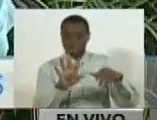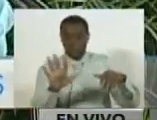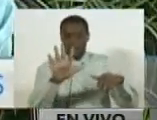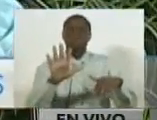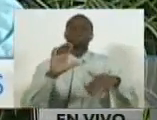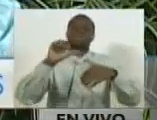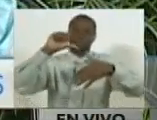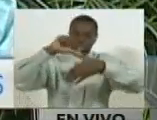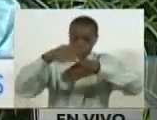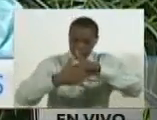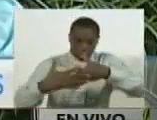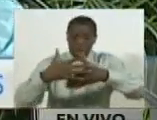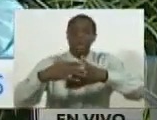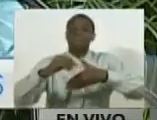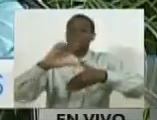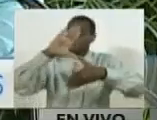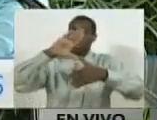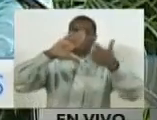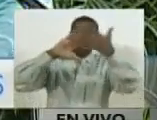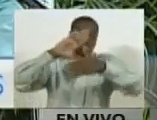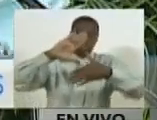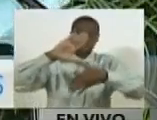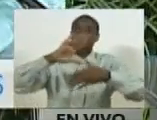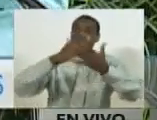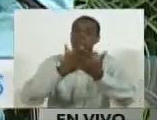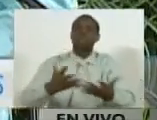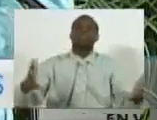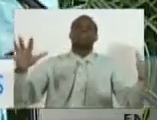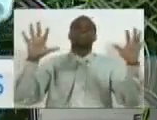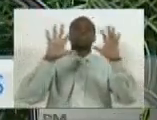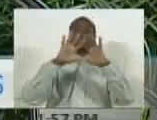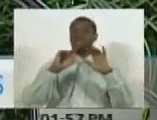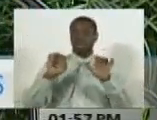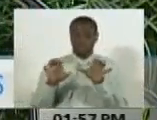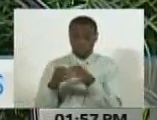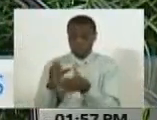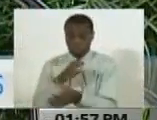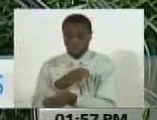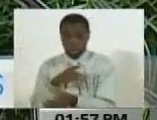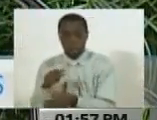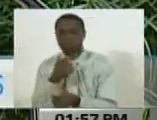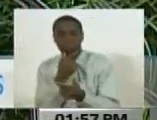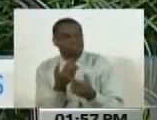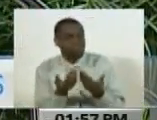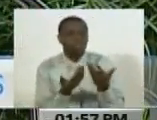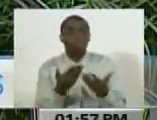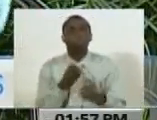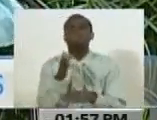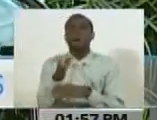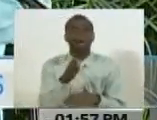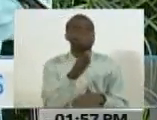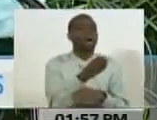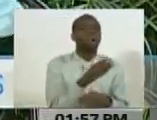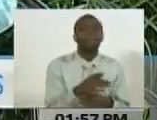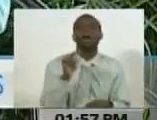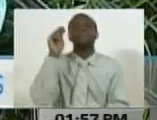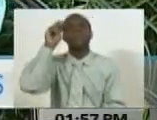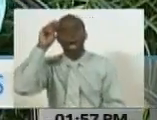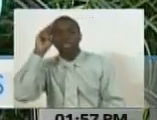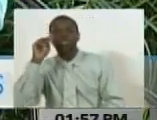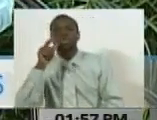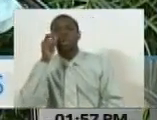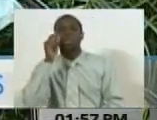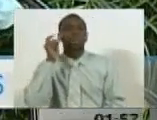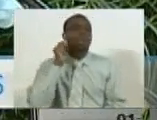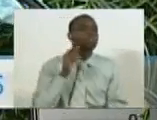humanidad, haga una consulta viva a través de la comunidad educativa, los maestros, maestras, a través